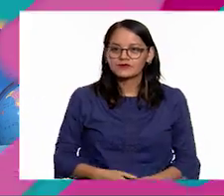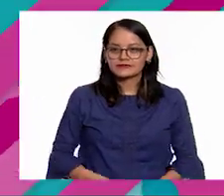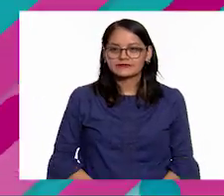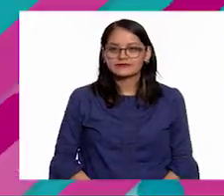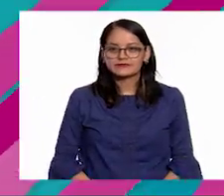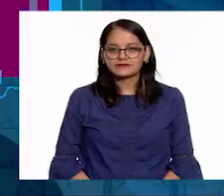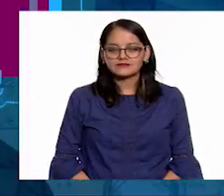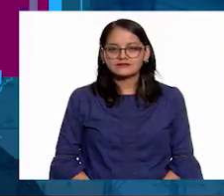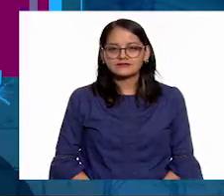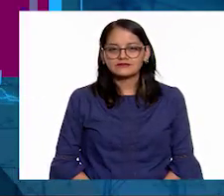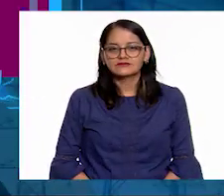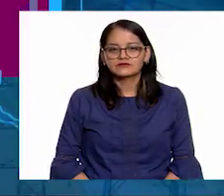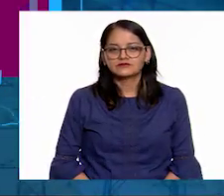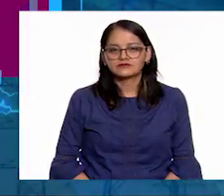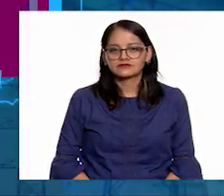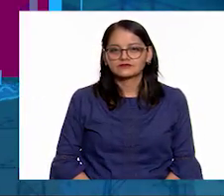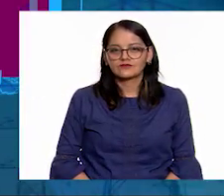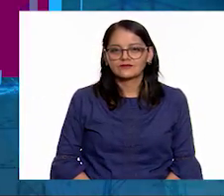bien.